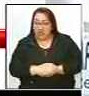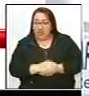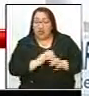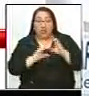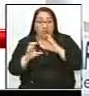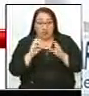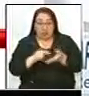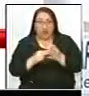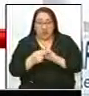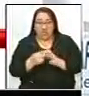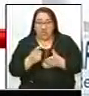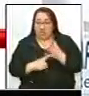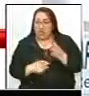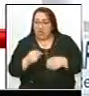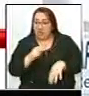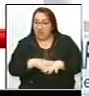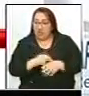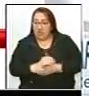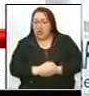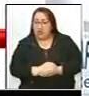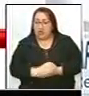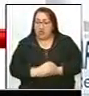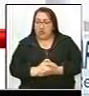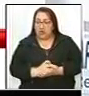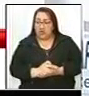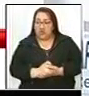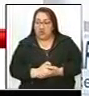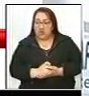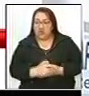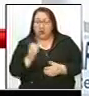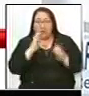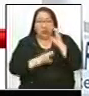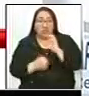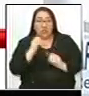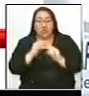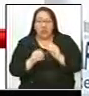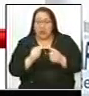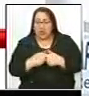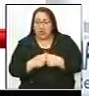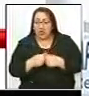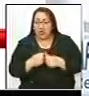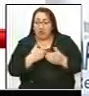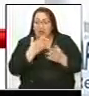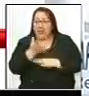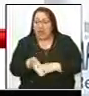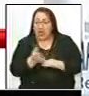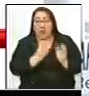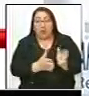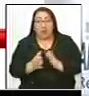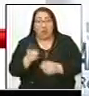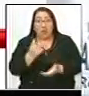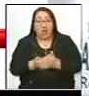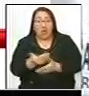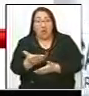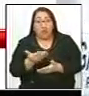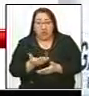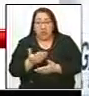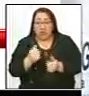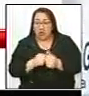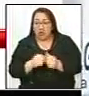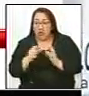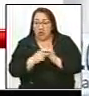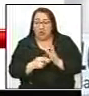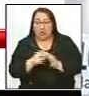discusión, bueno, que no es discusión, estamos en la búsqueda de la solución, es mandarle o prepararle una propuesta, que lo va a hacer el Pro